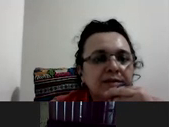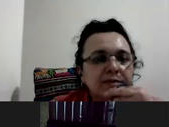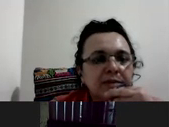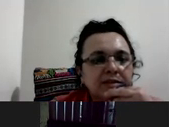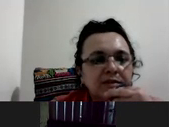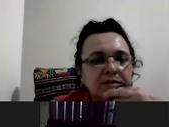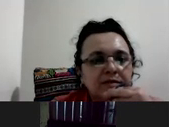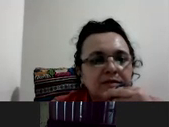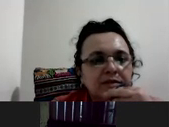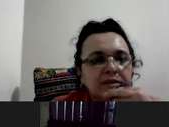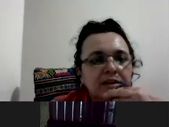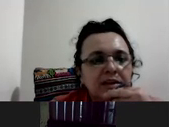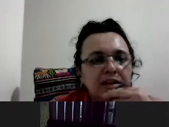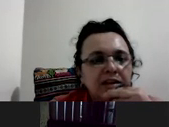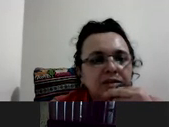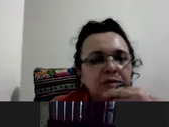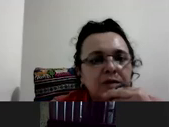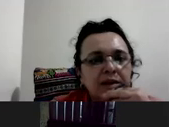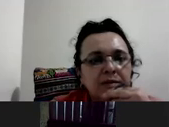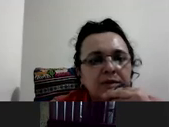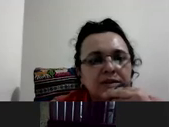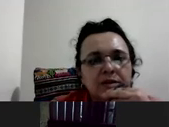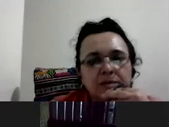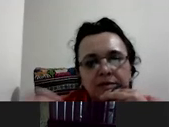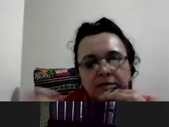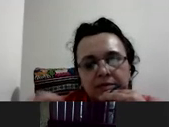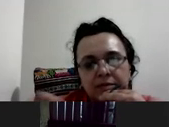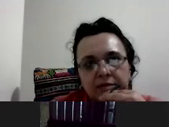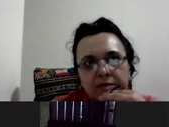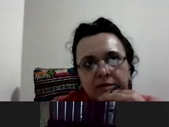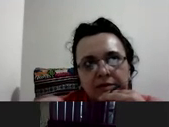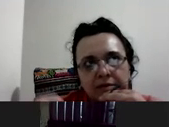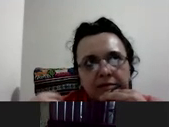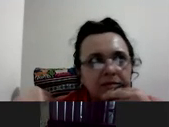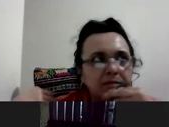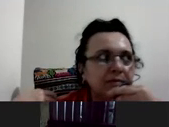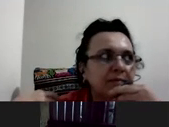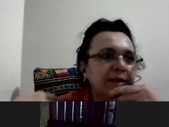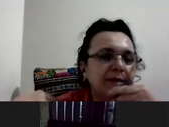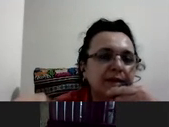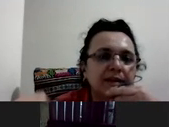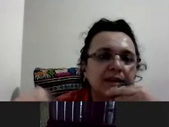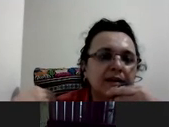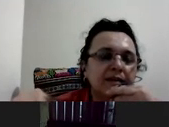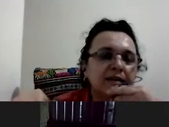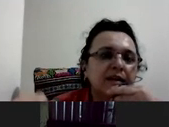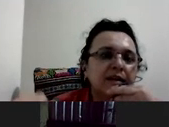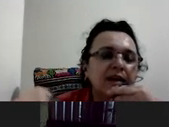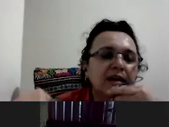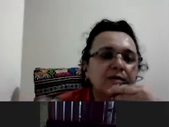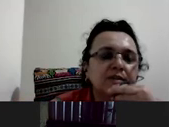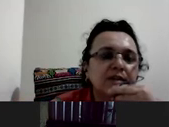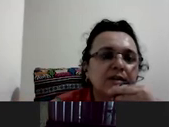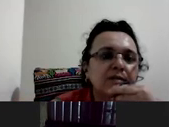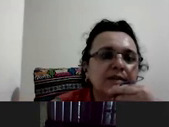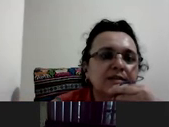esta información y en su cuaderno, así como para practicar,